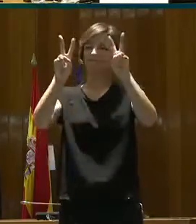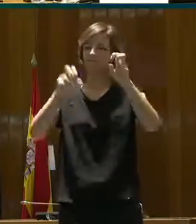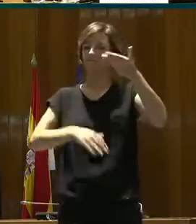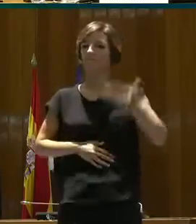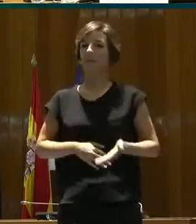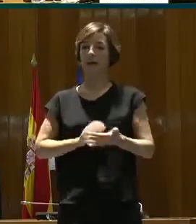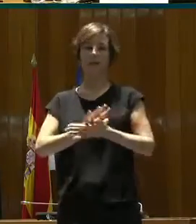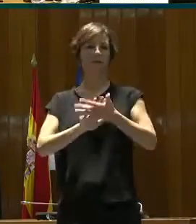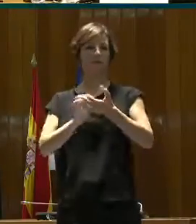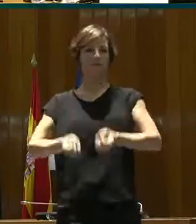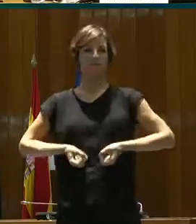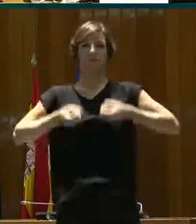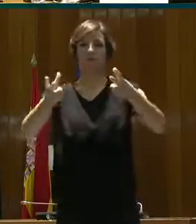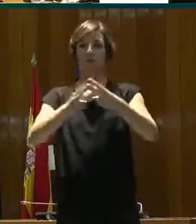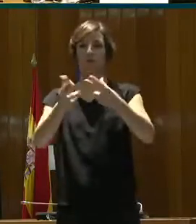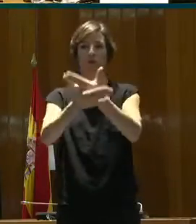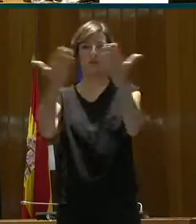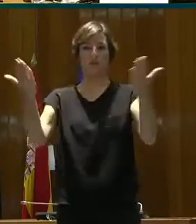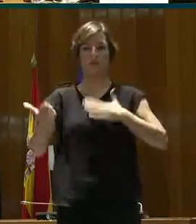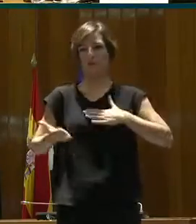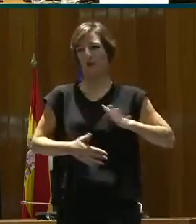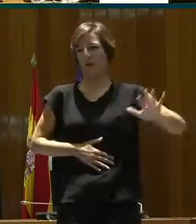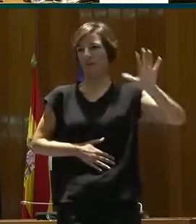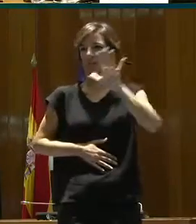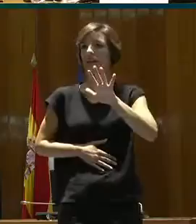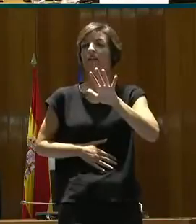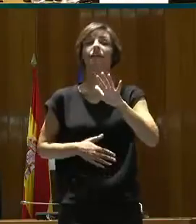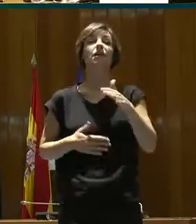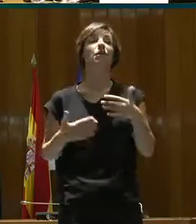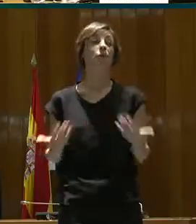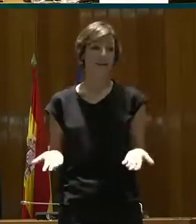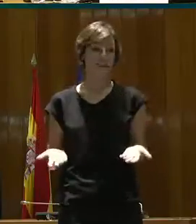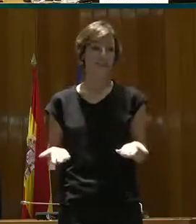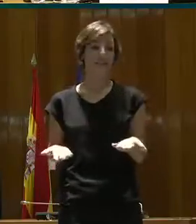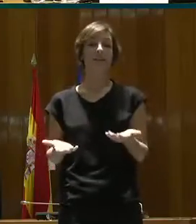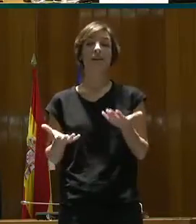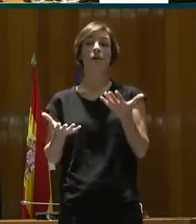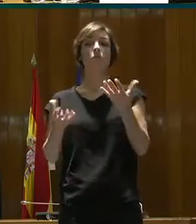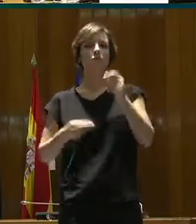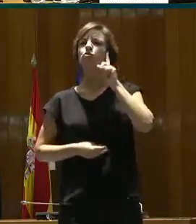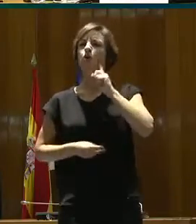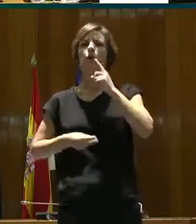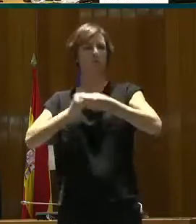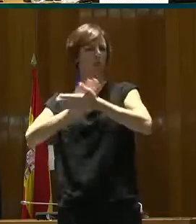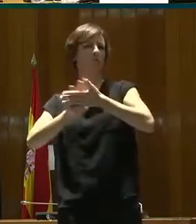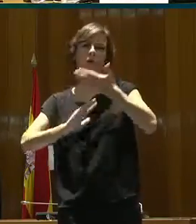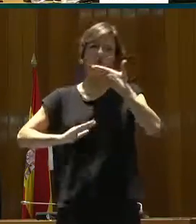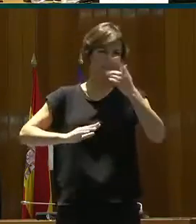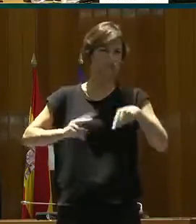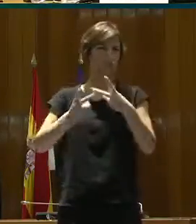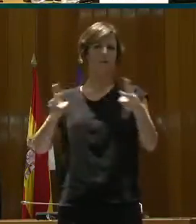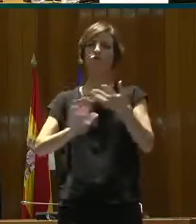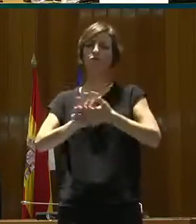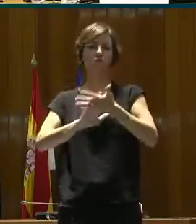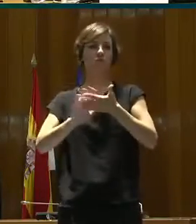la lengua de signos en el conjunto de nuestras sociedades occidentales, y que es el siguiente. Muchos signantes sordos y oyentes son